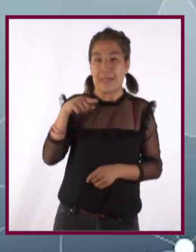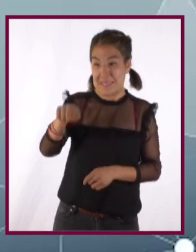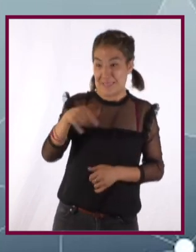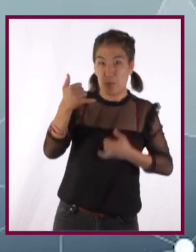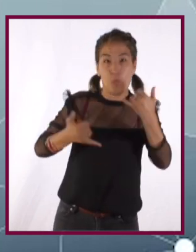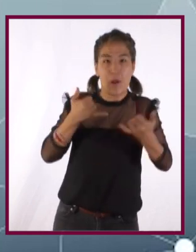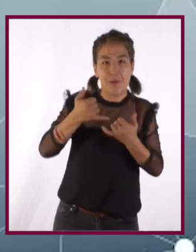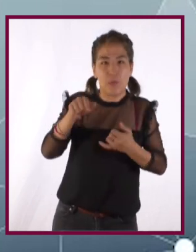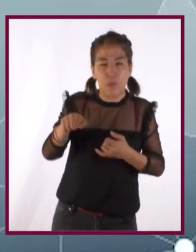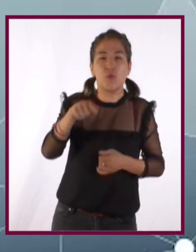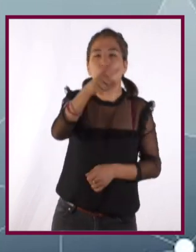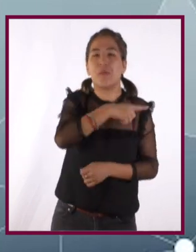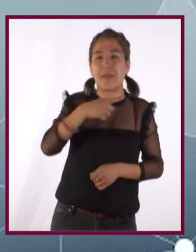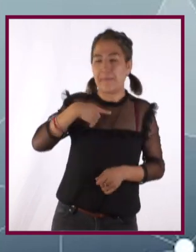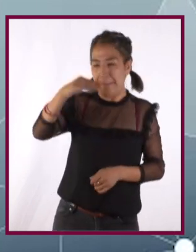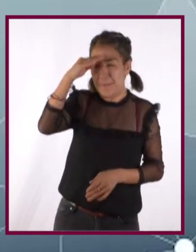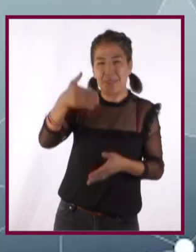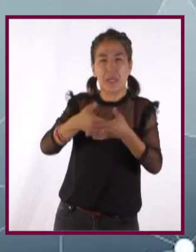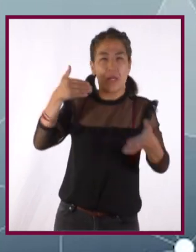movimientos de